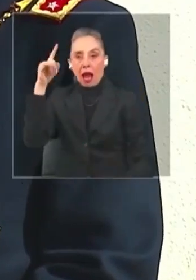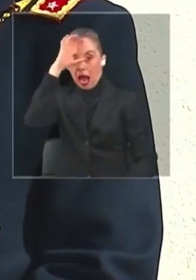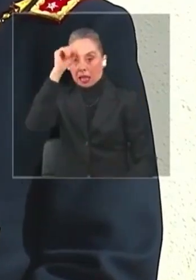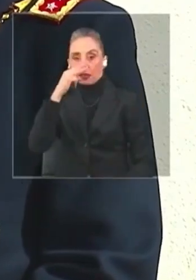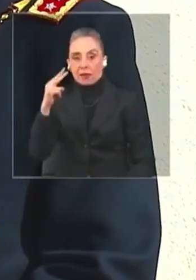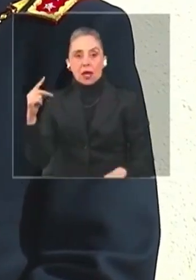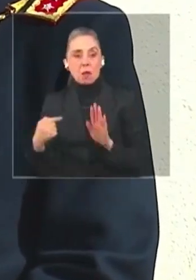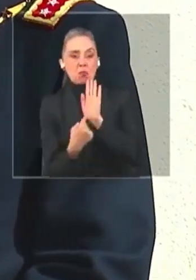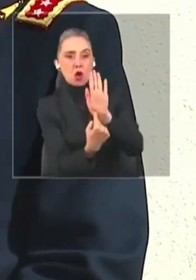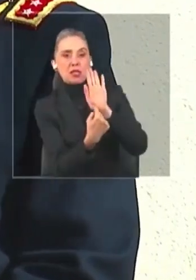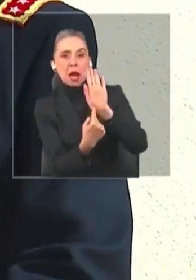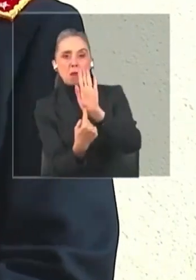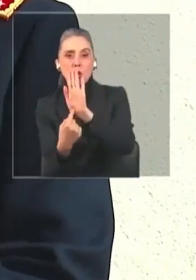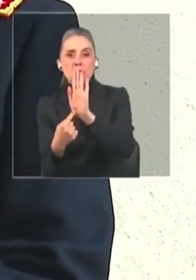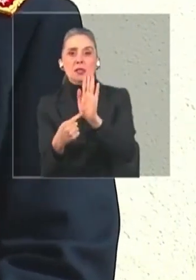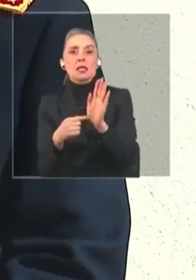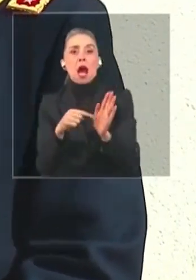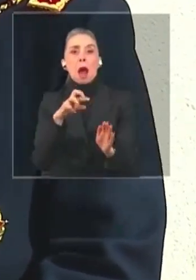Chile permanentemente?